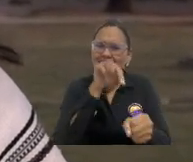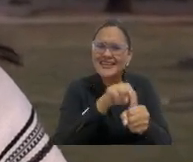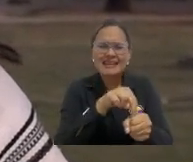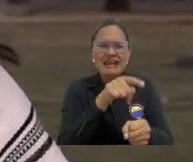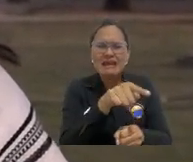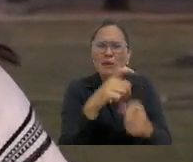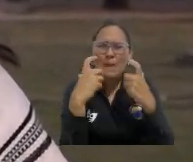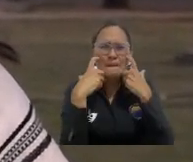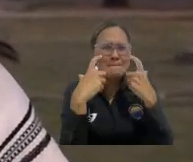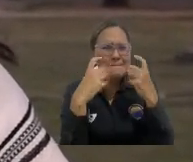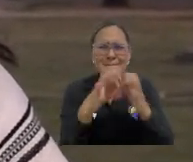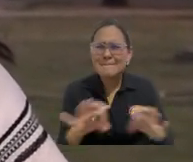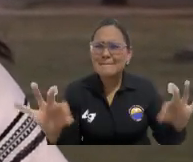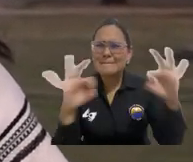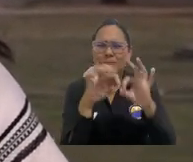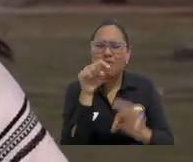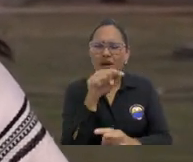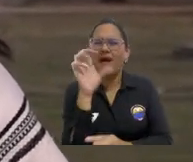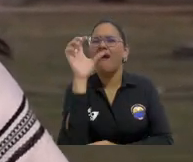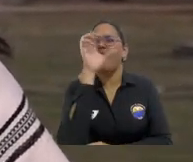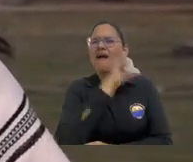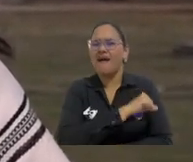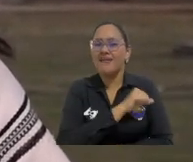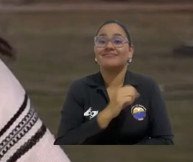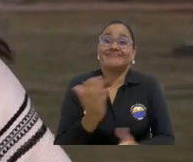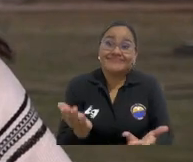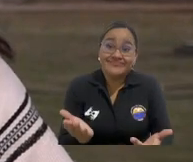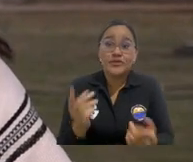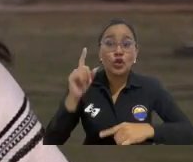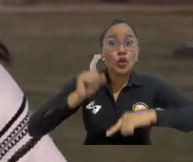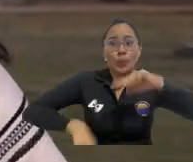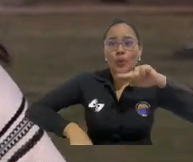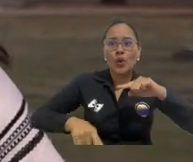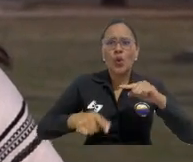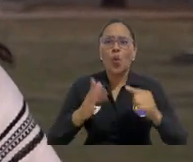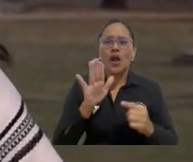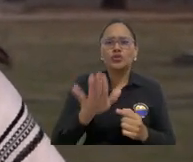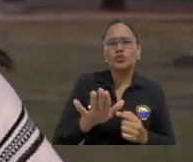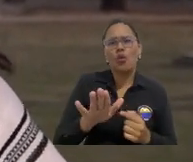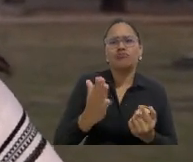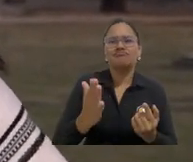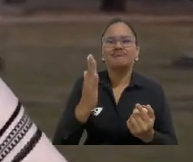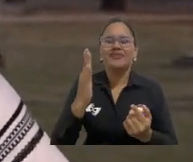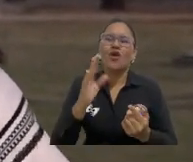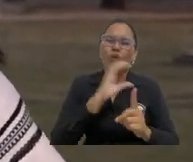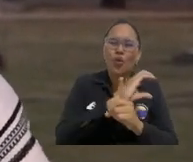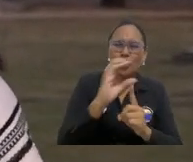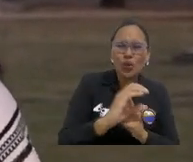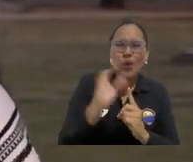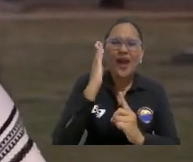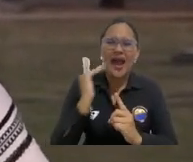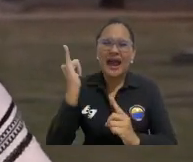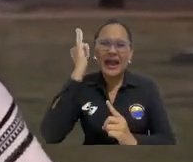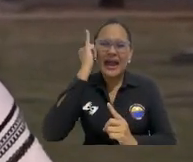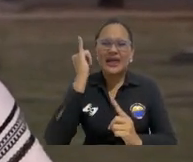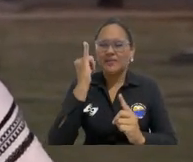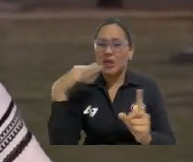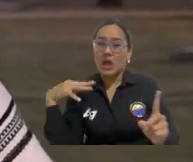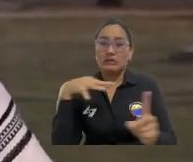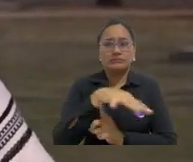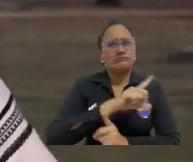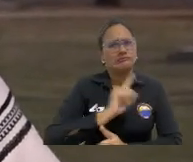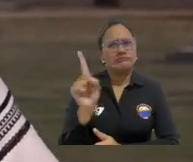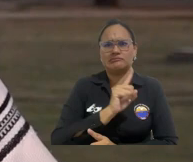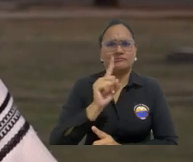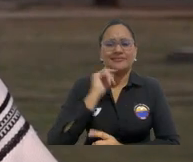cultura para nosotros es lo primordial no podemos eh desequilibrar lo académico en en la